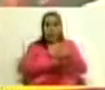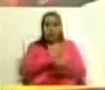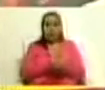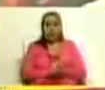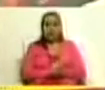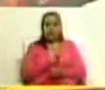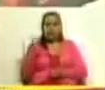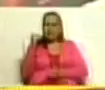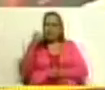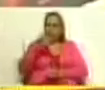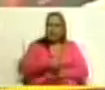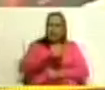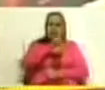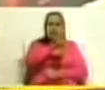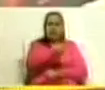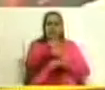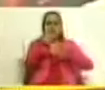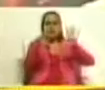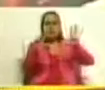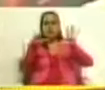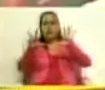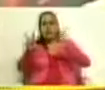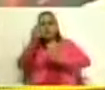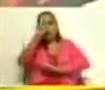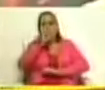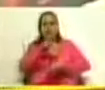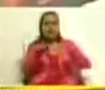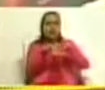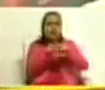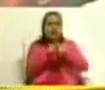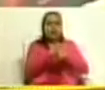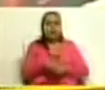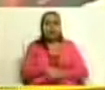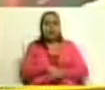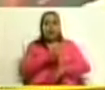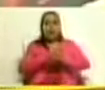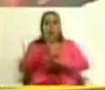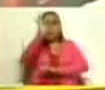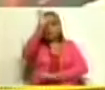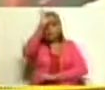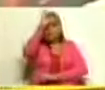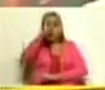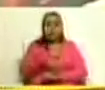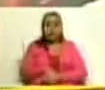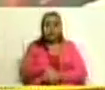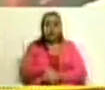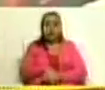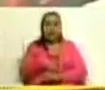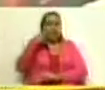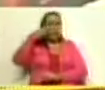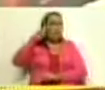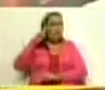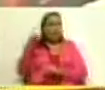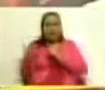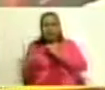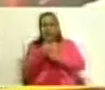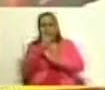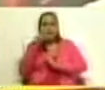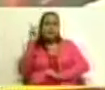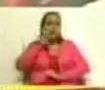durante 168 años. Por la ignorancia, por el engaño, por la